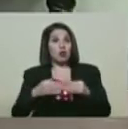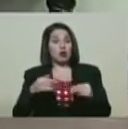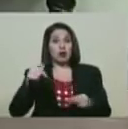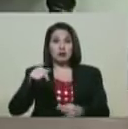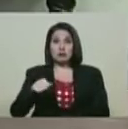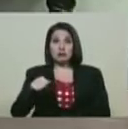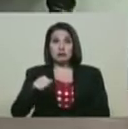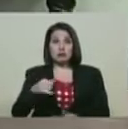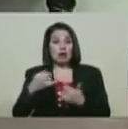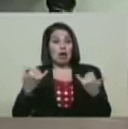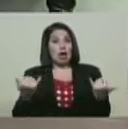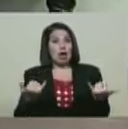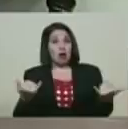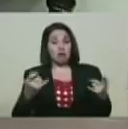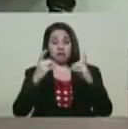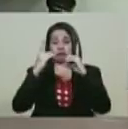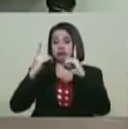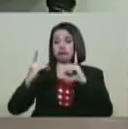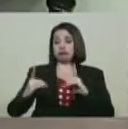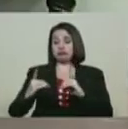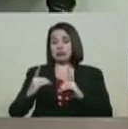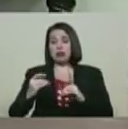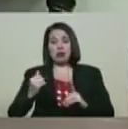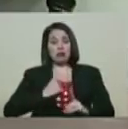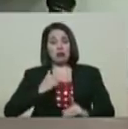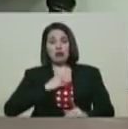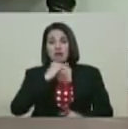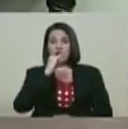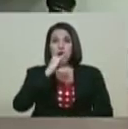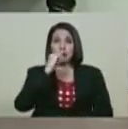tienen influencia casi decisiva en todo lo que sacan desde el